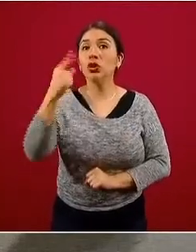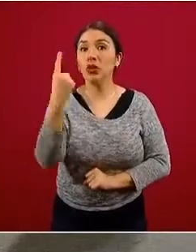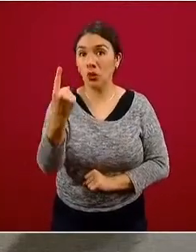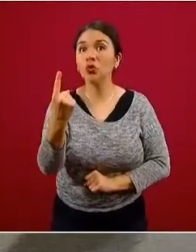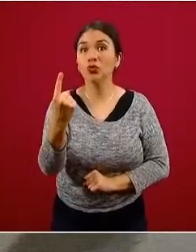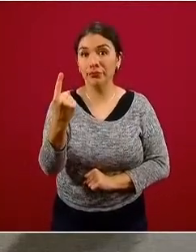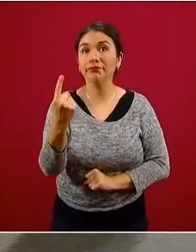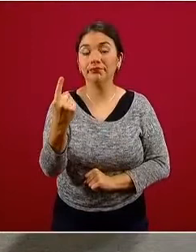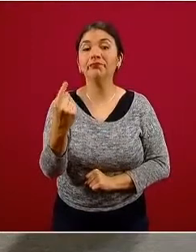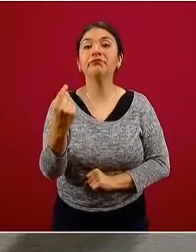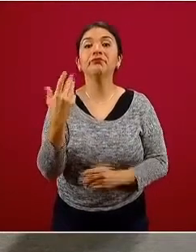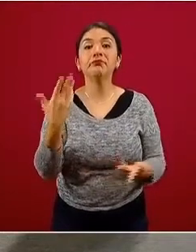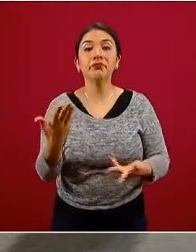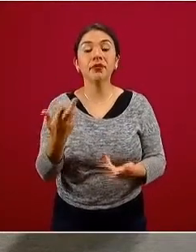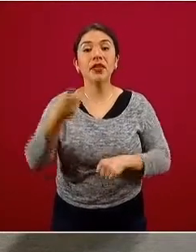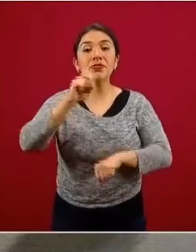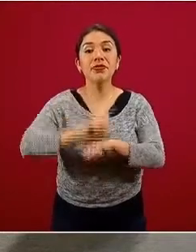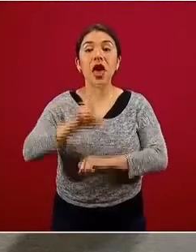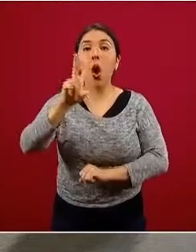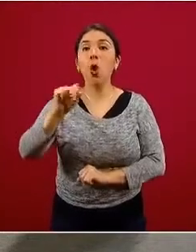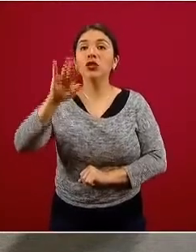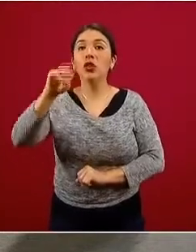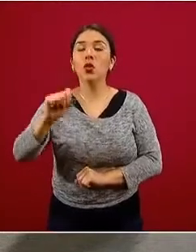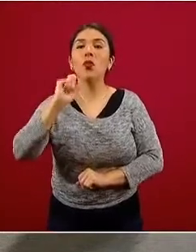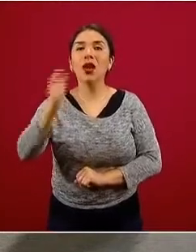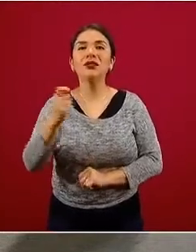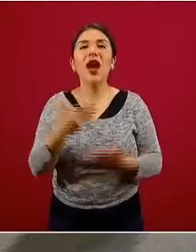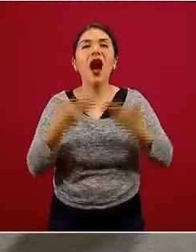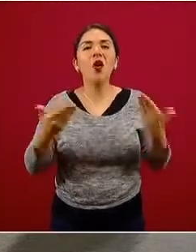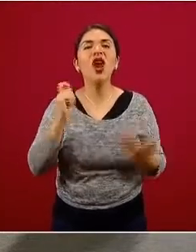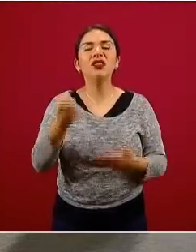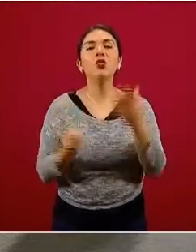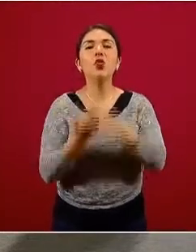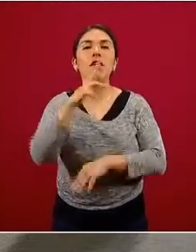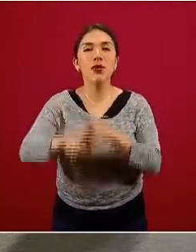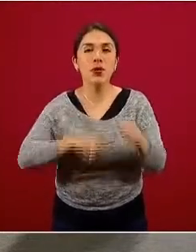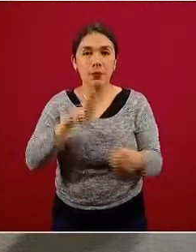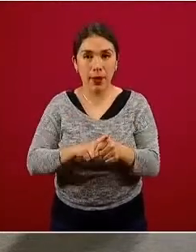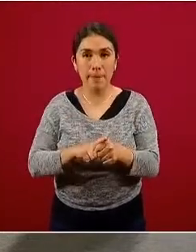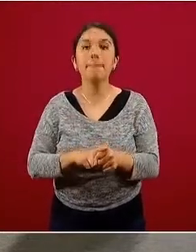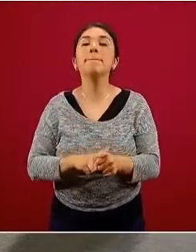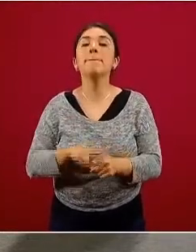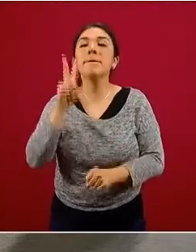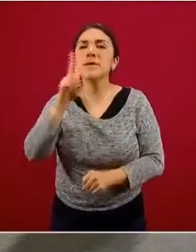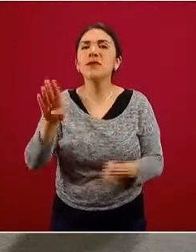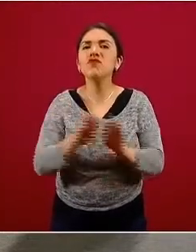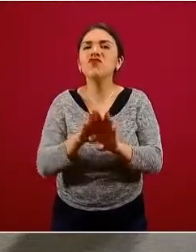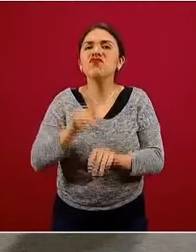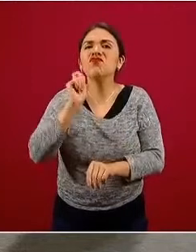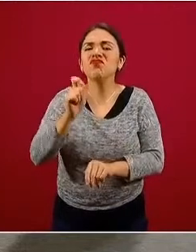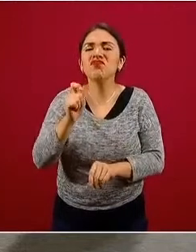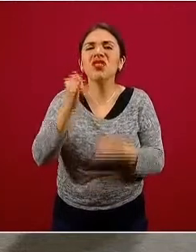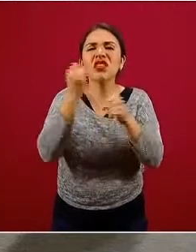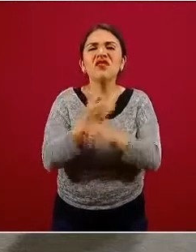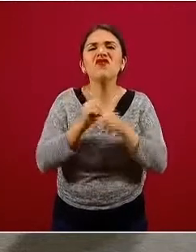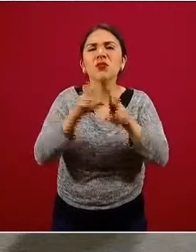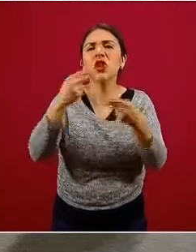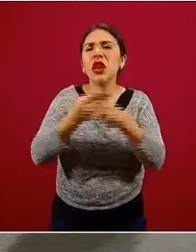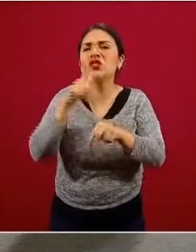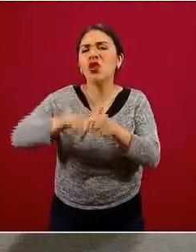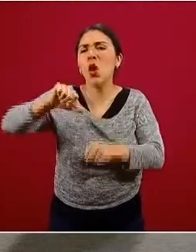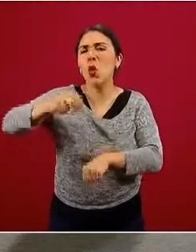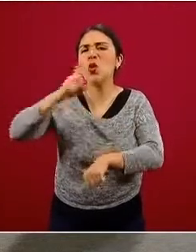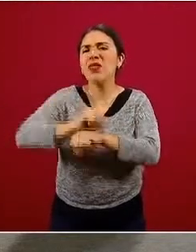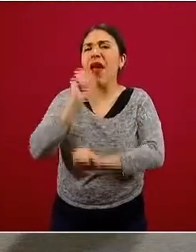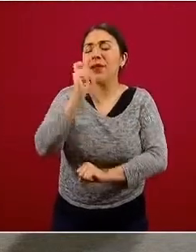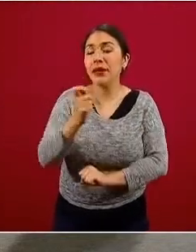ya, y el día 89 de esta nueva normalidad. Vamos a actualizar el escenario nacional en la siguiente